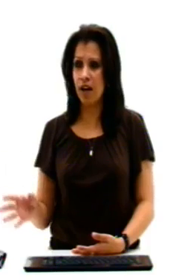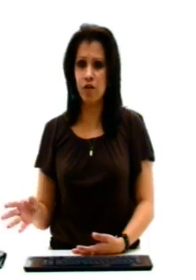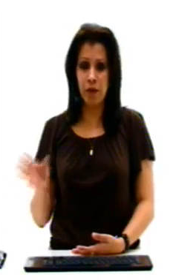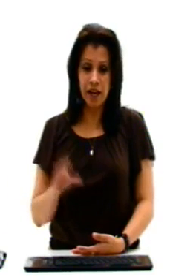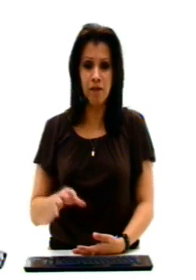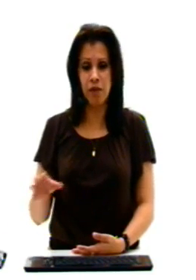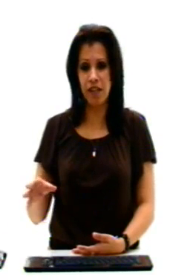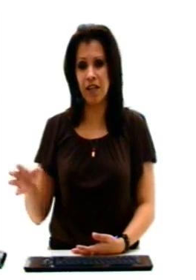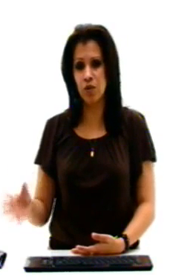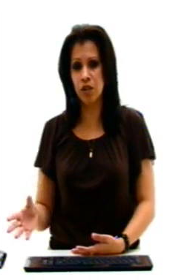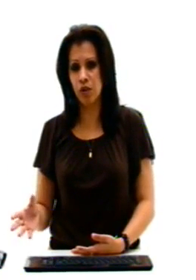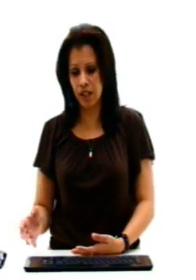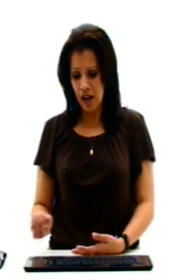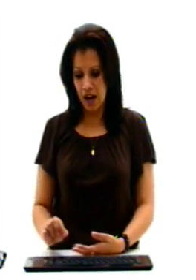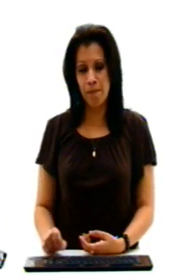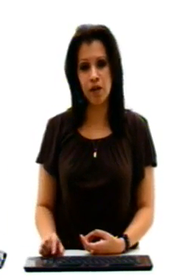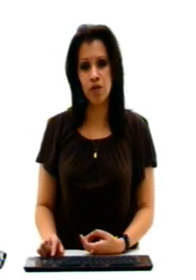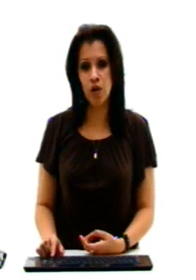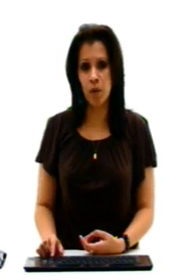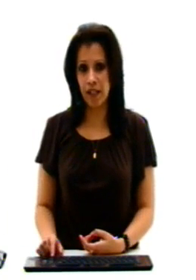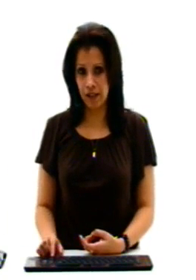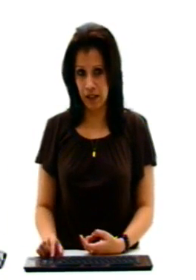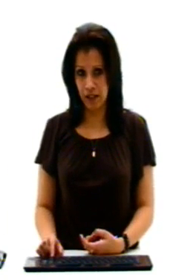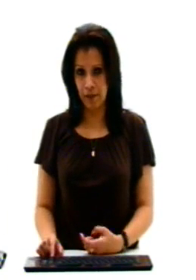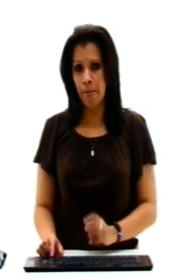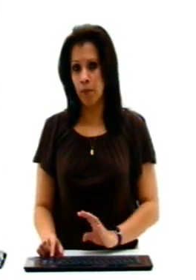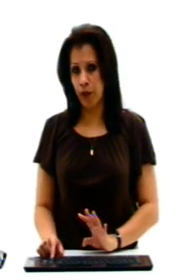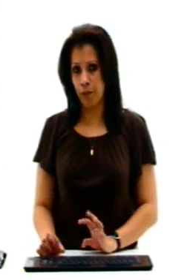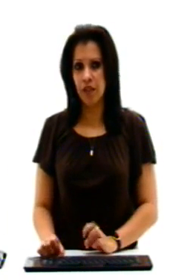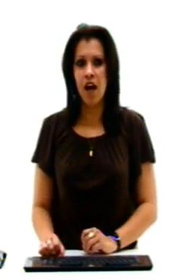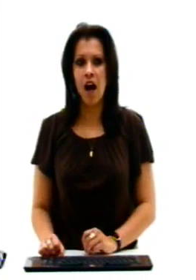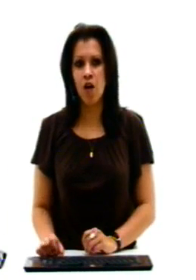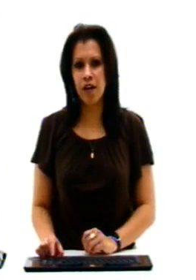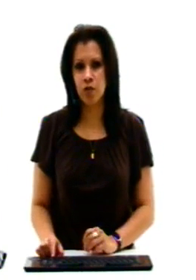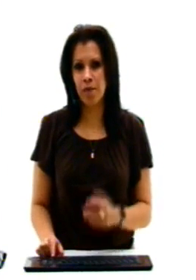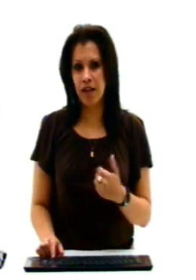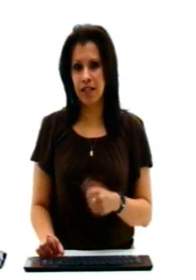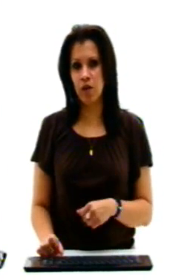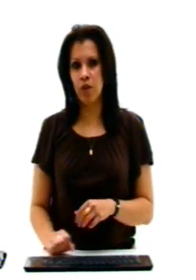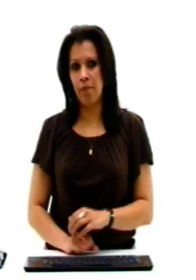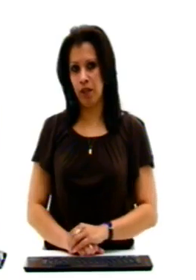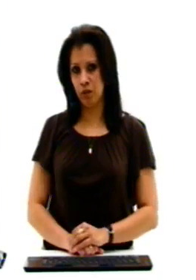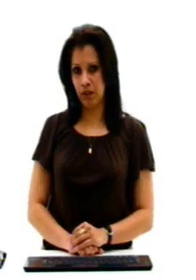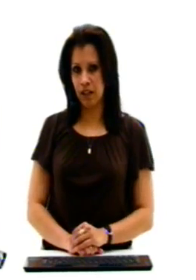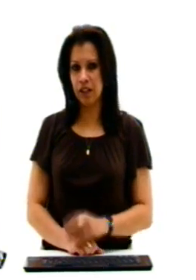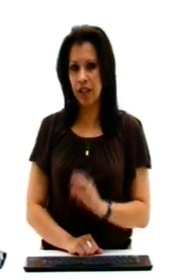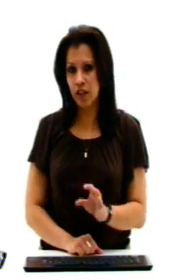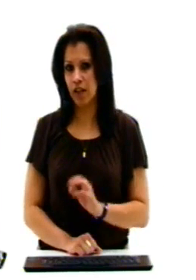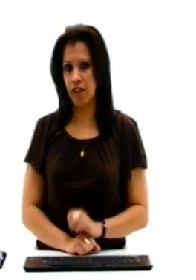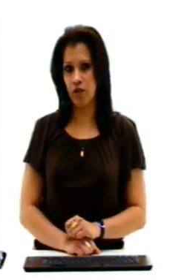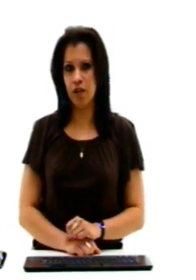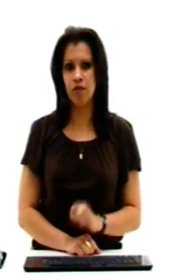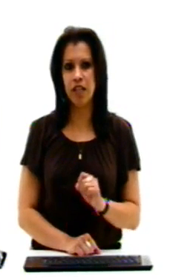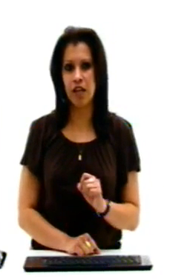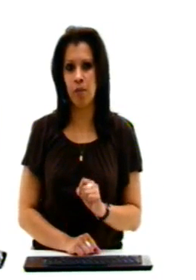los esclavos vienen a sustituir la mano de obra indígena Bueno ahora nos vamos a hacer una pregunta quiero